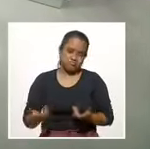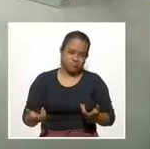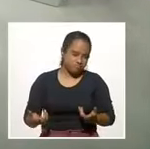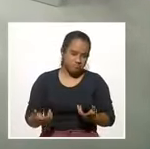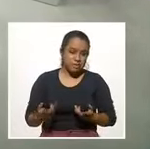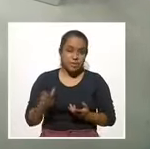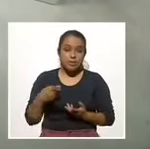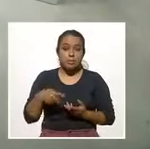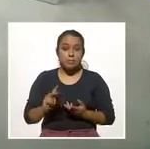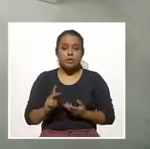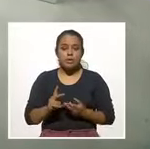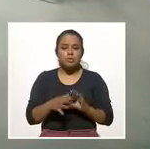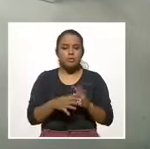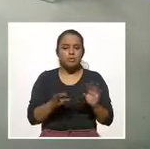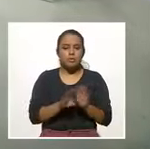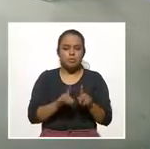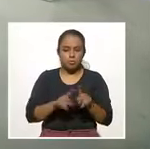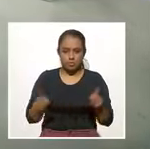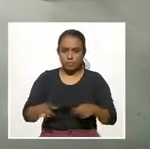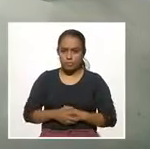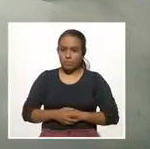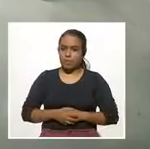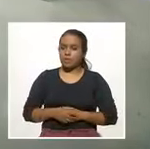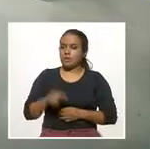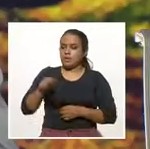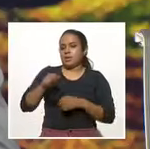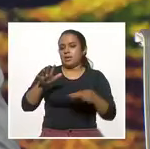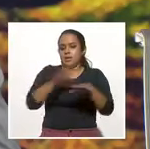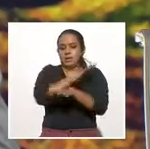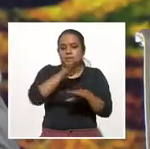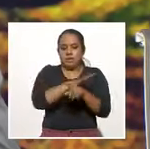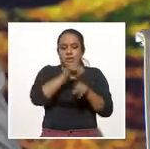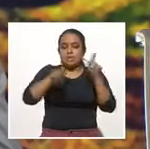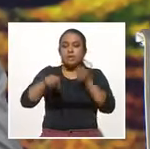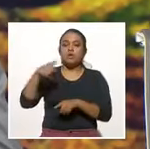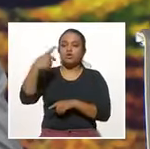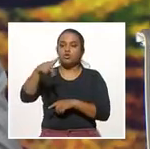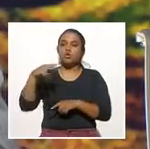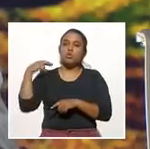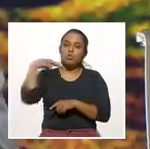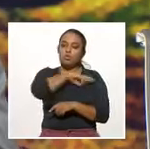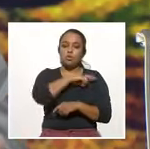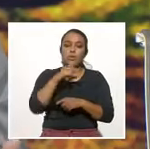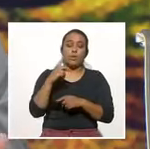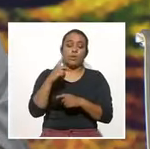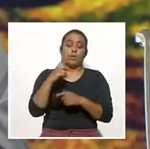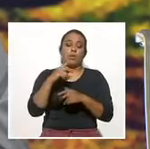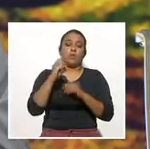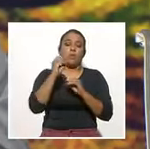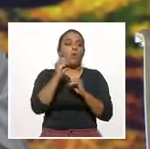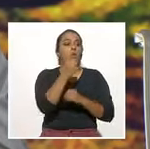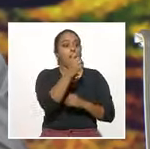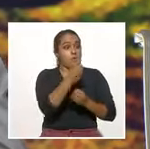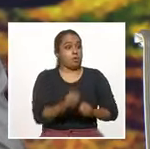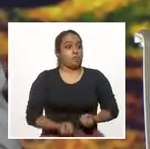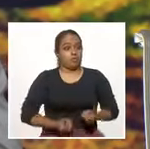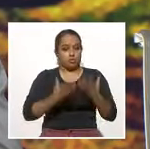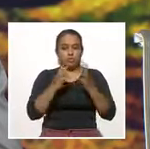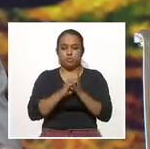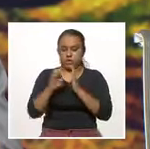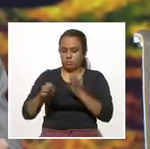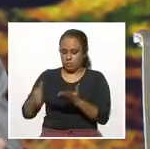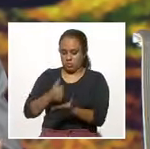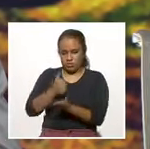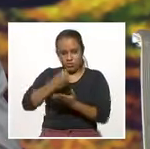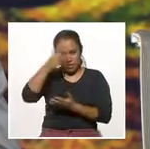¿qué nos pueden decir de esto? Bueno, esto va a cambiar dependiendo de las velocidades de los vientos y de las cantidades de agua que tengan, ¿no? Por supuesto, Ciudad de